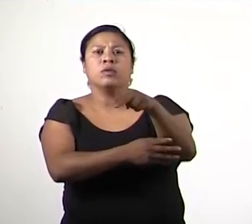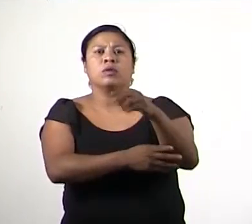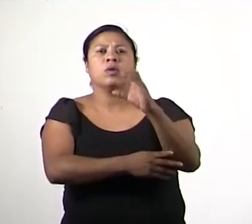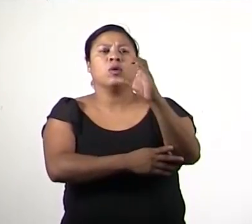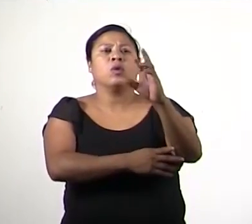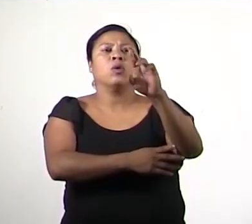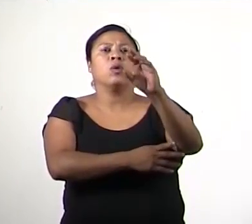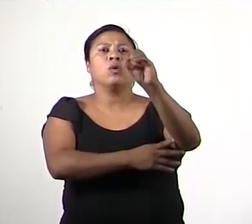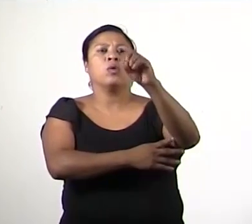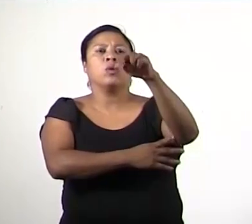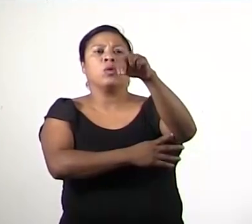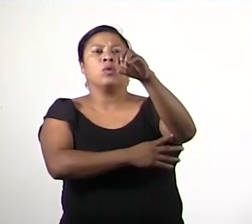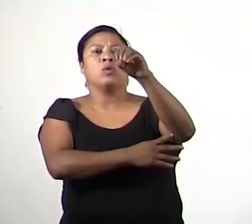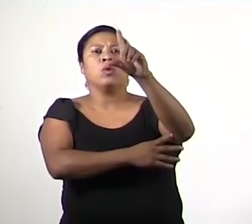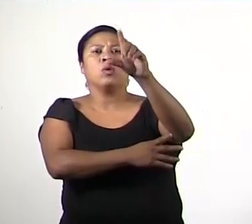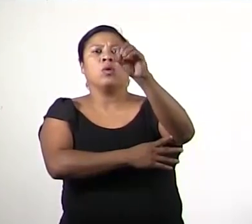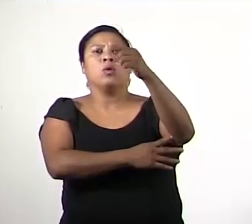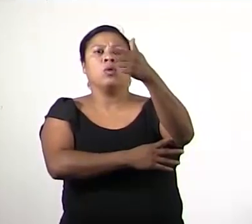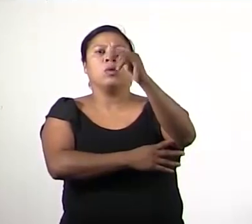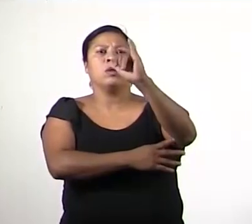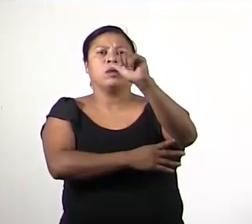cronología